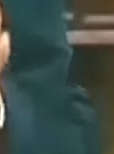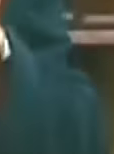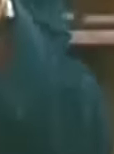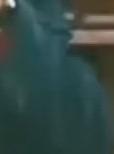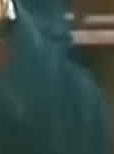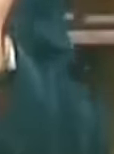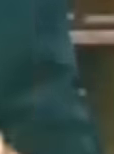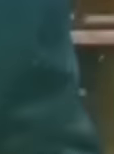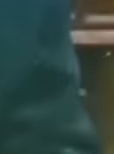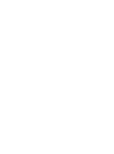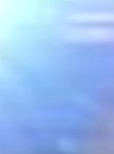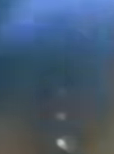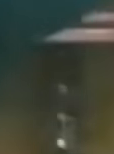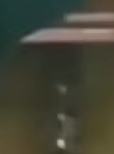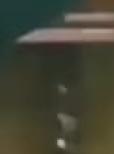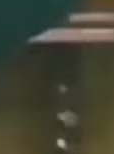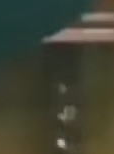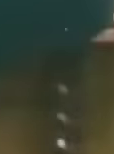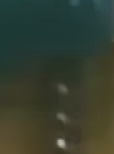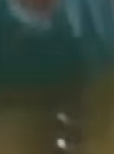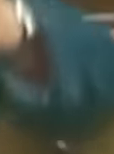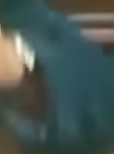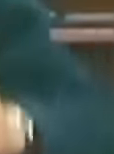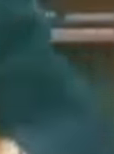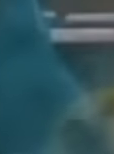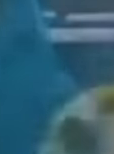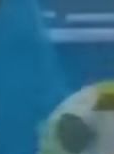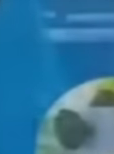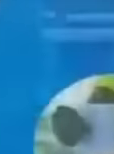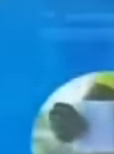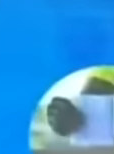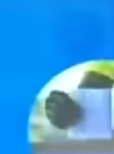y verdadera, independiente. ¡Viva la patria!